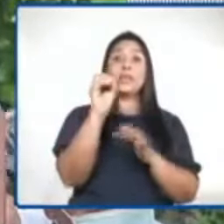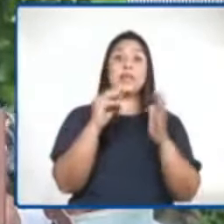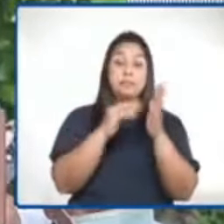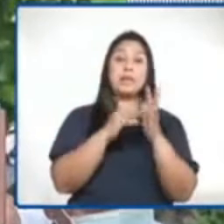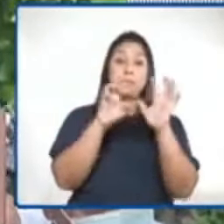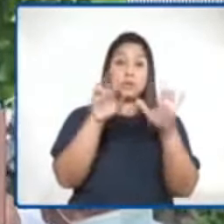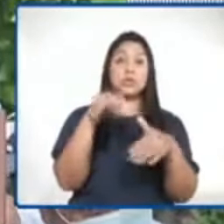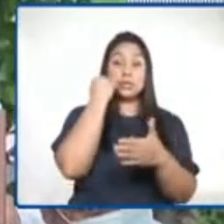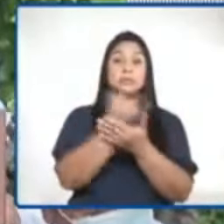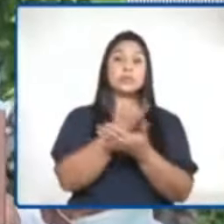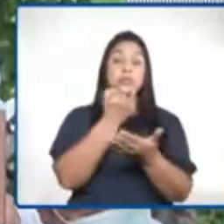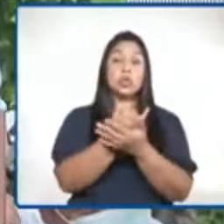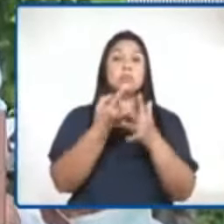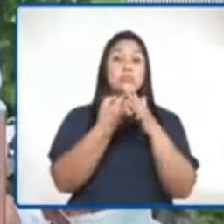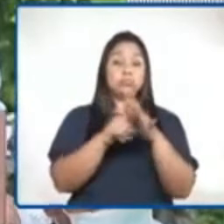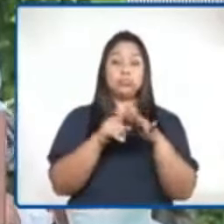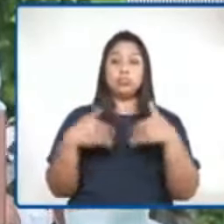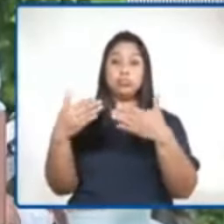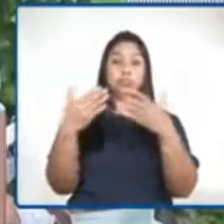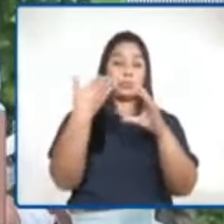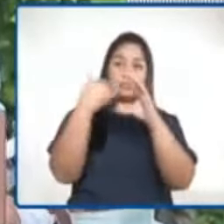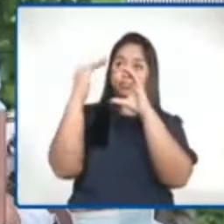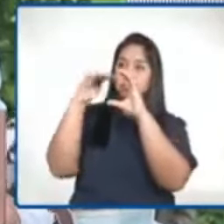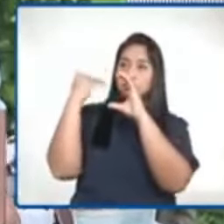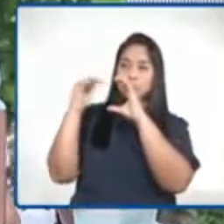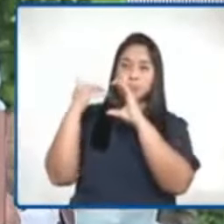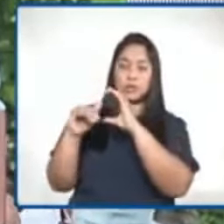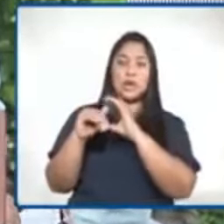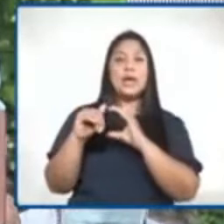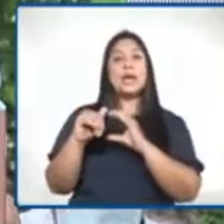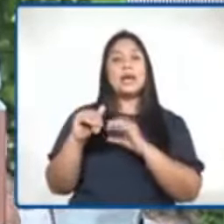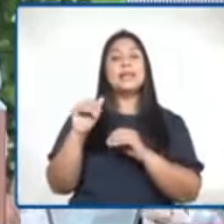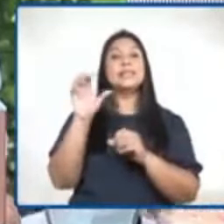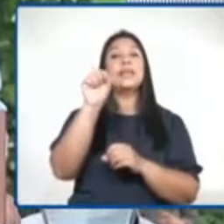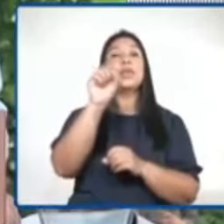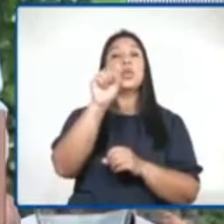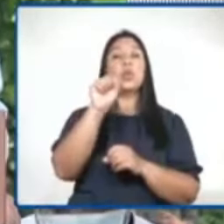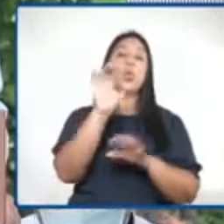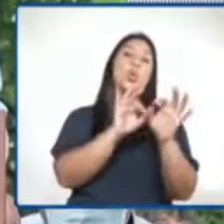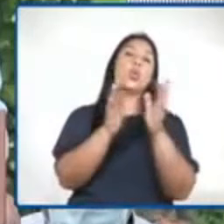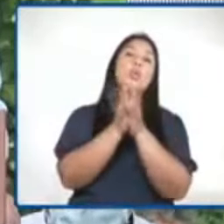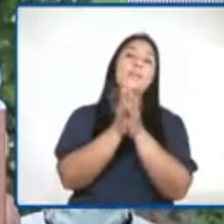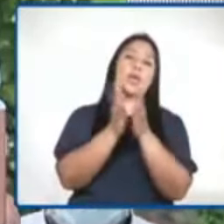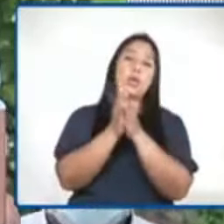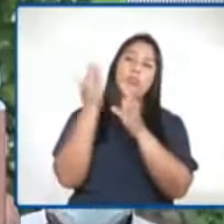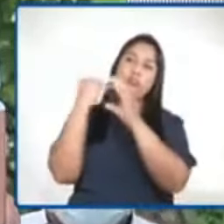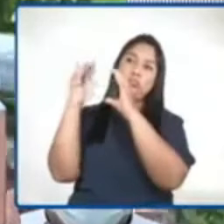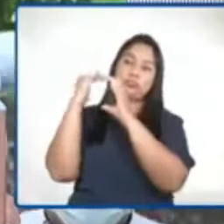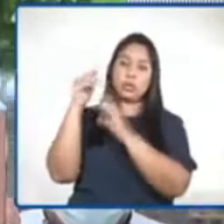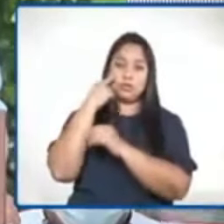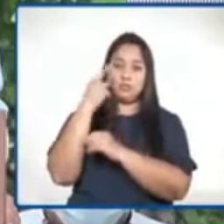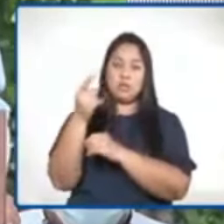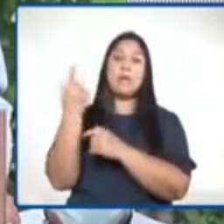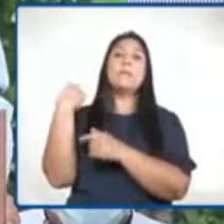inscritas que principiarán a recibir sus mensajes a partir del día de sábado o domingo para que puedan acercarse a los centros